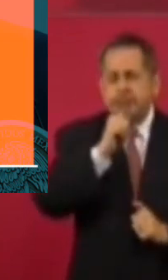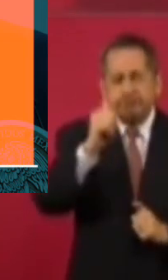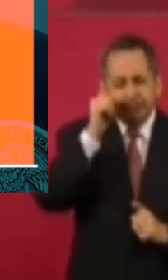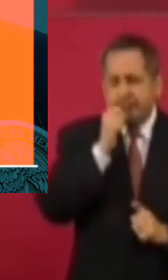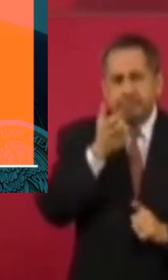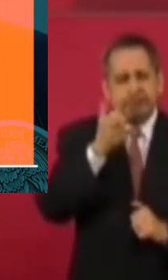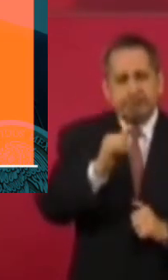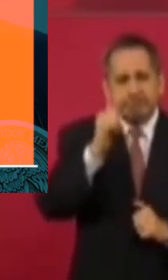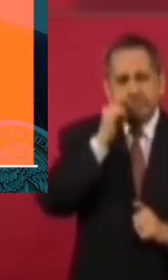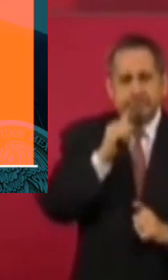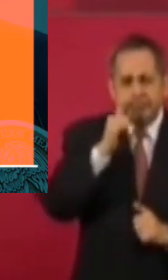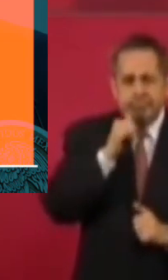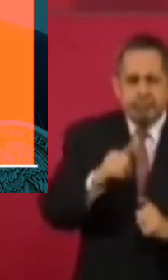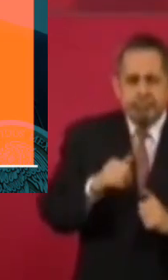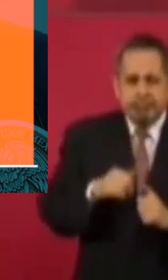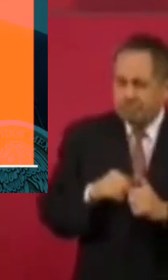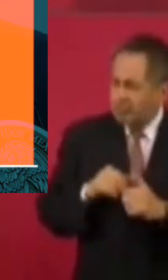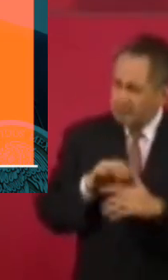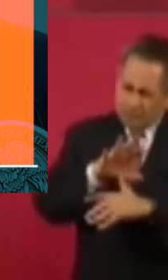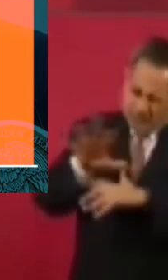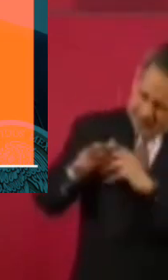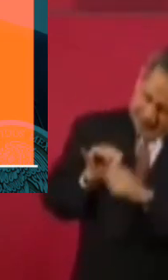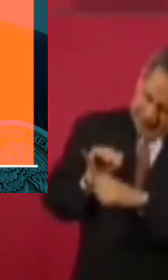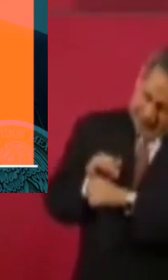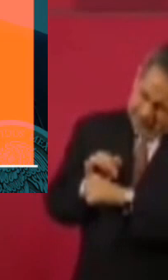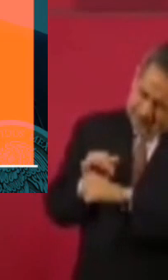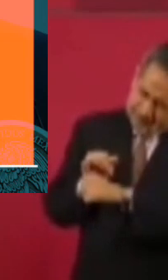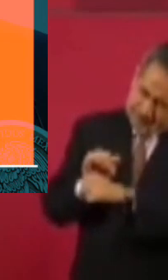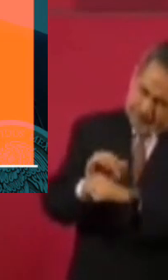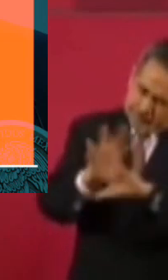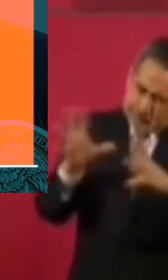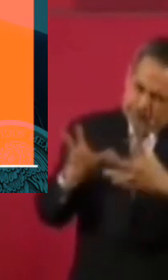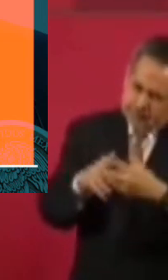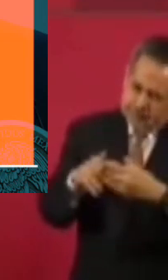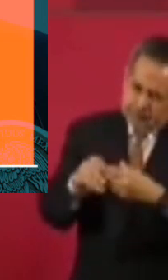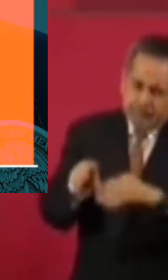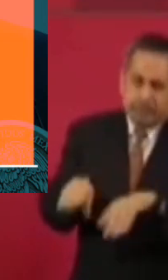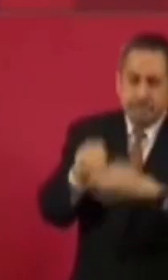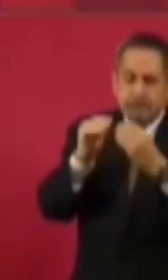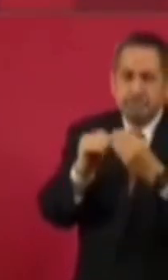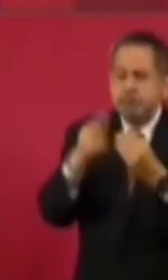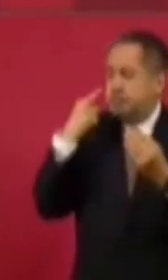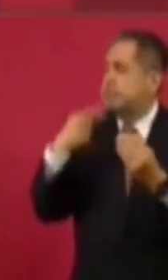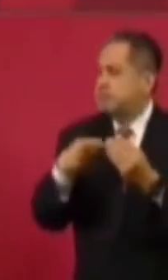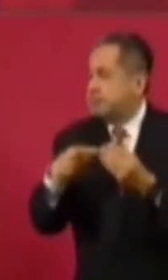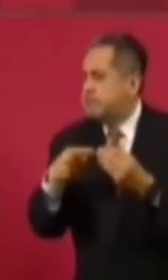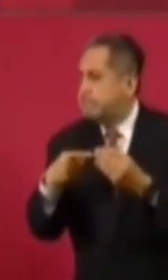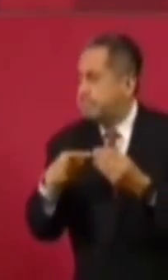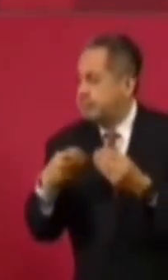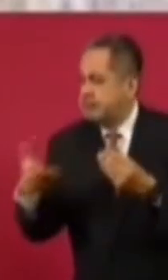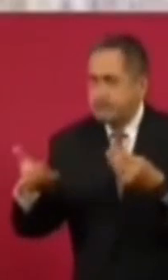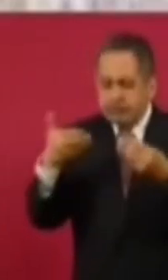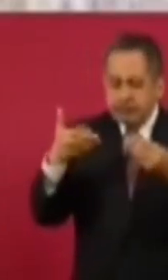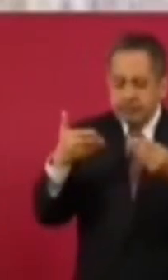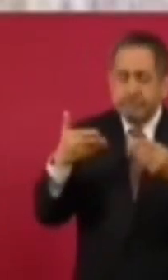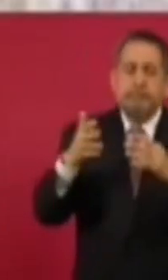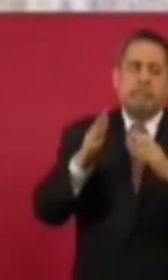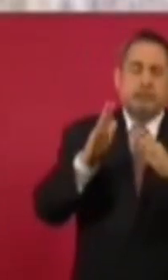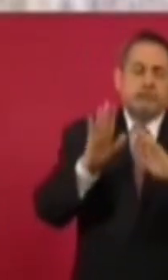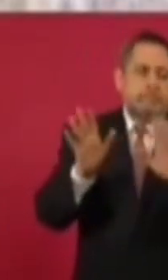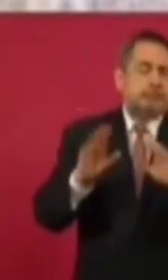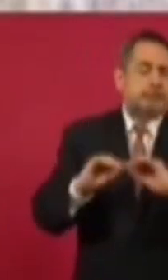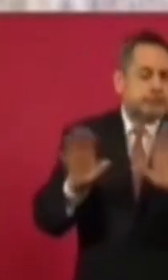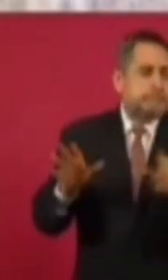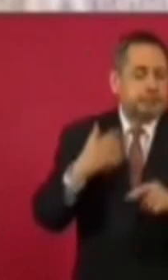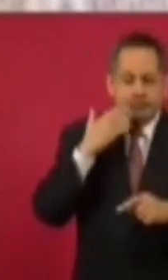en relación a 42.9 millones de pesos que habrían sido destinados para la pensión de adultos mayores.